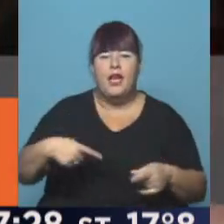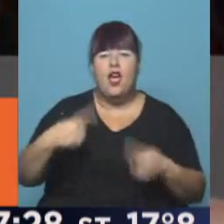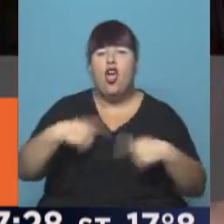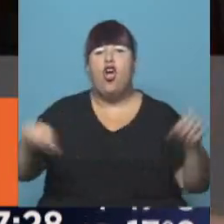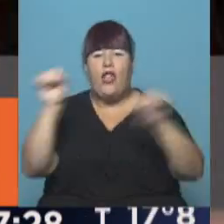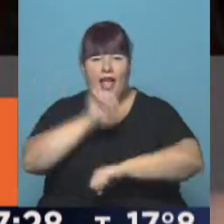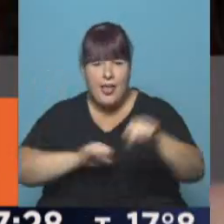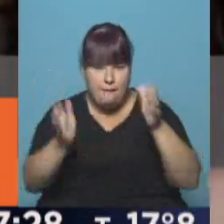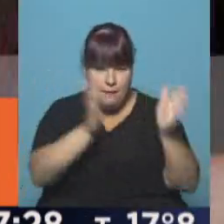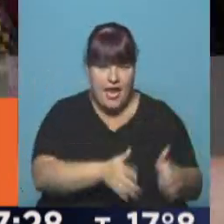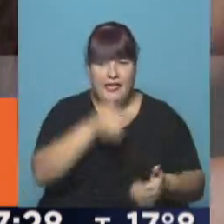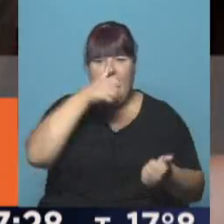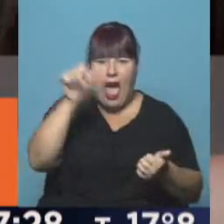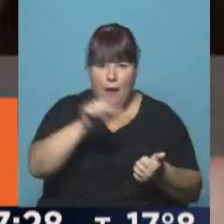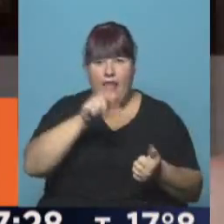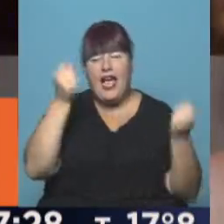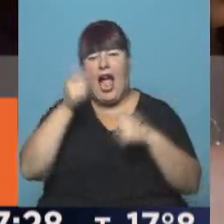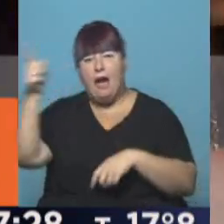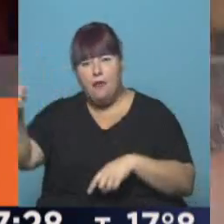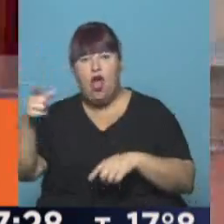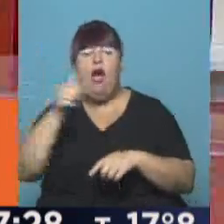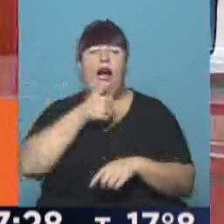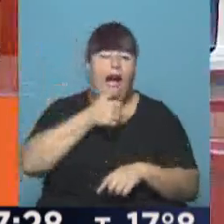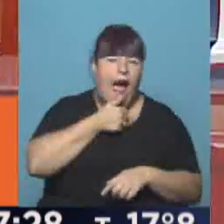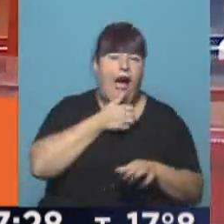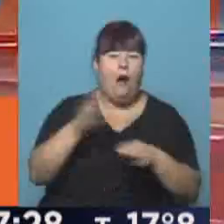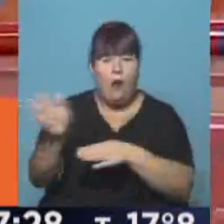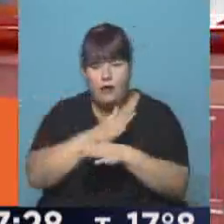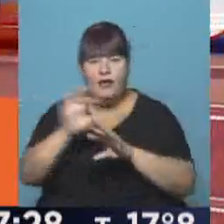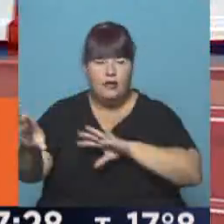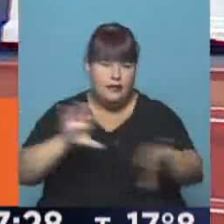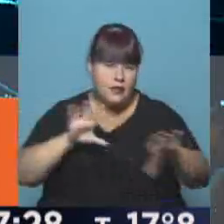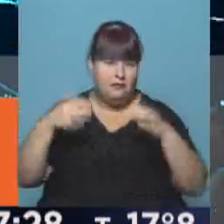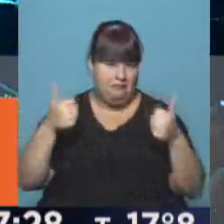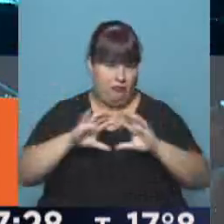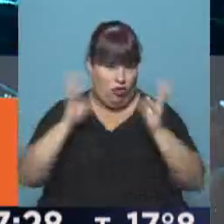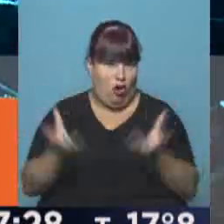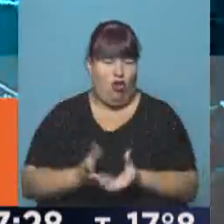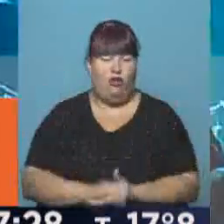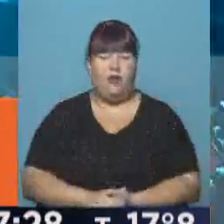artículos de limpieza, lavandinas en el camión directo, aguas, estamos con todo.